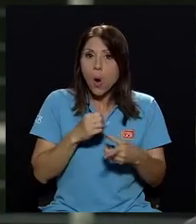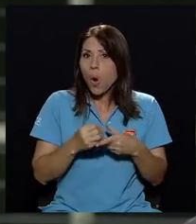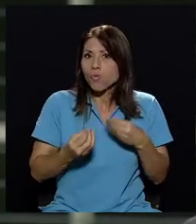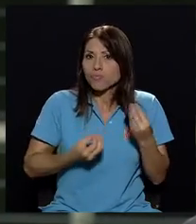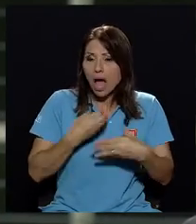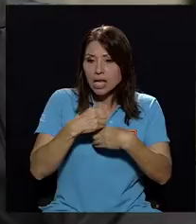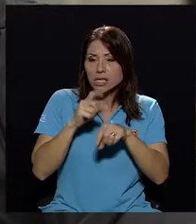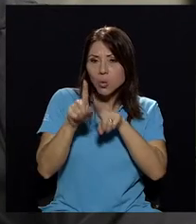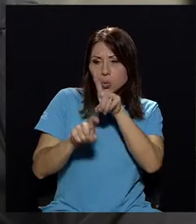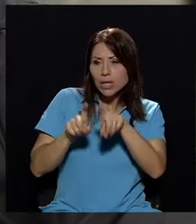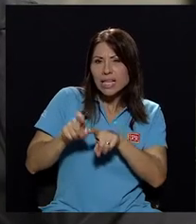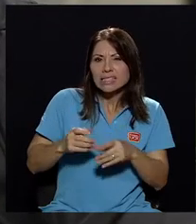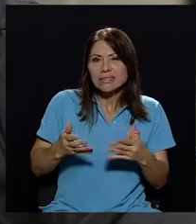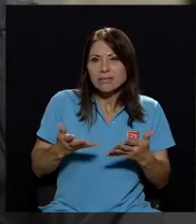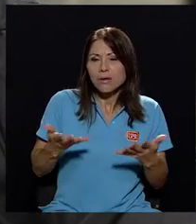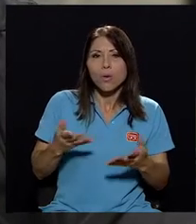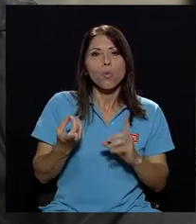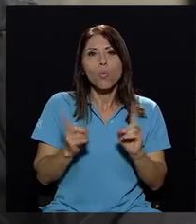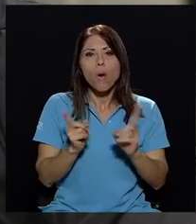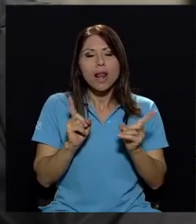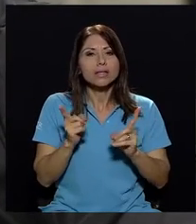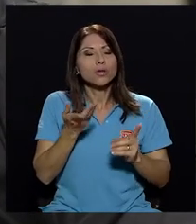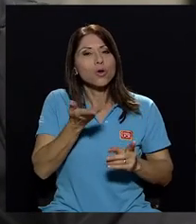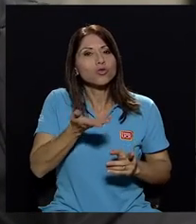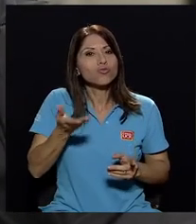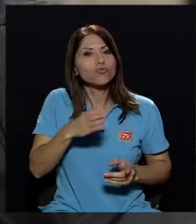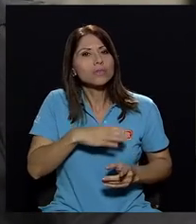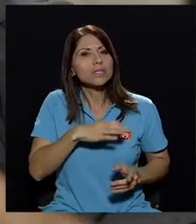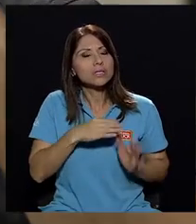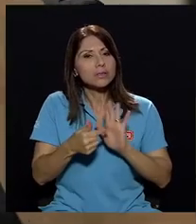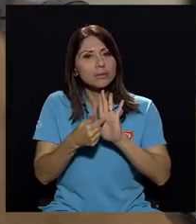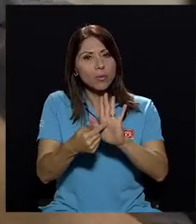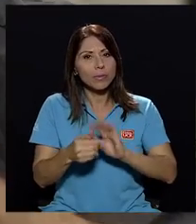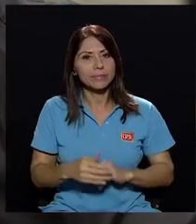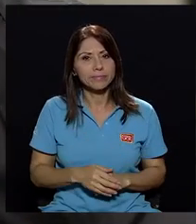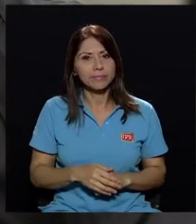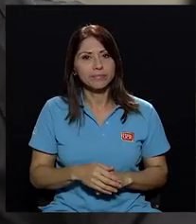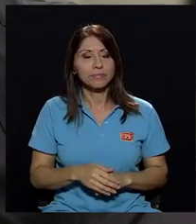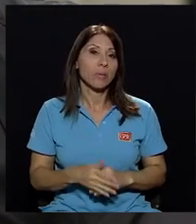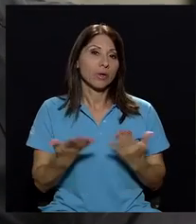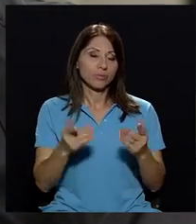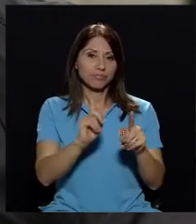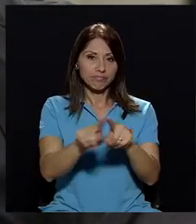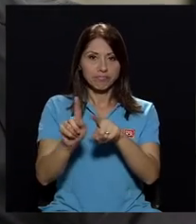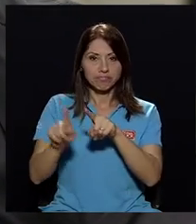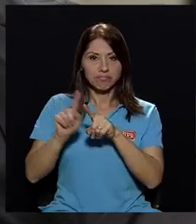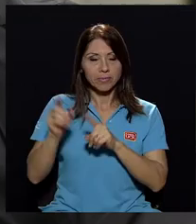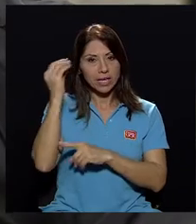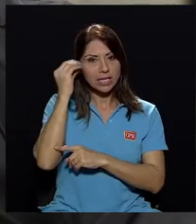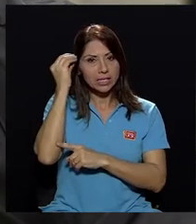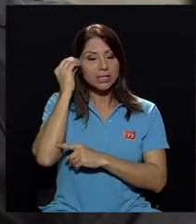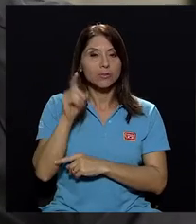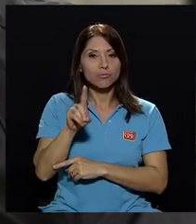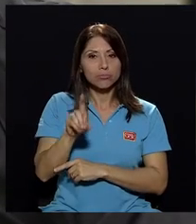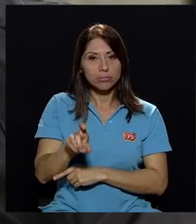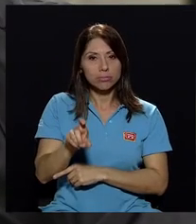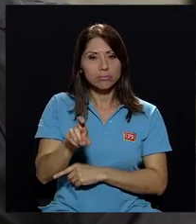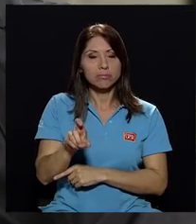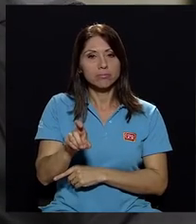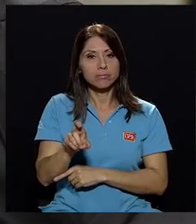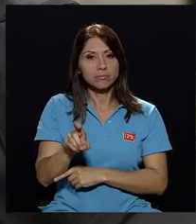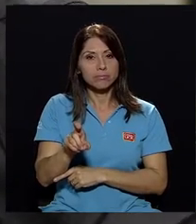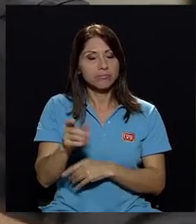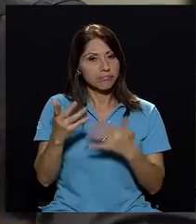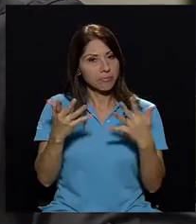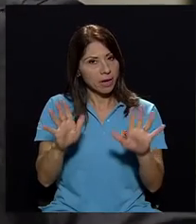dice? ¿Cuáles son los síntomas que se ven? Bueno, hay una serie de criterios, ¿verdad?, diagnósticos